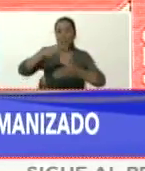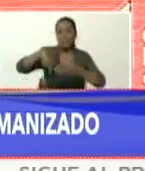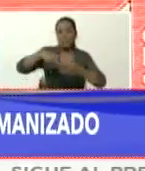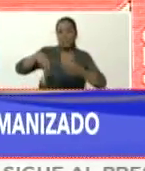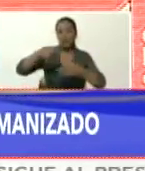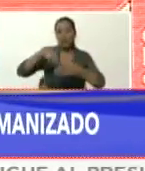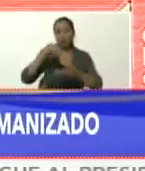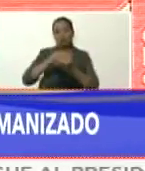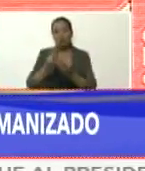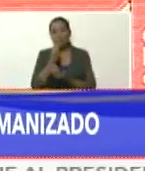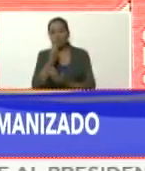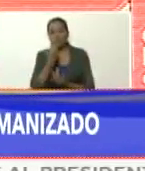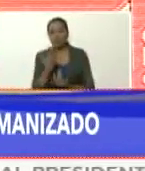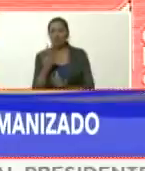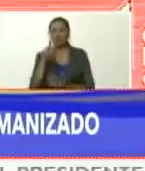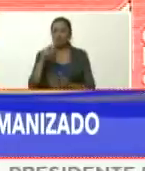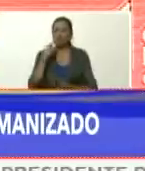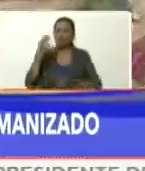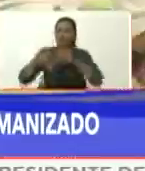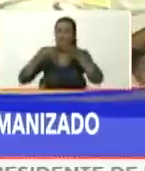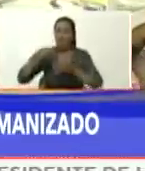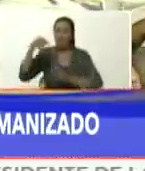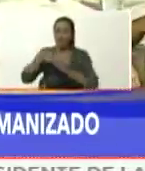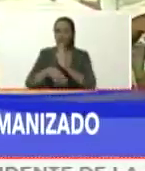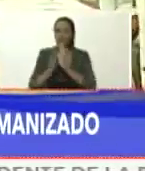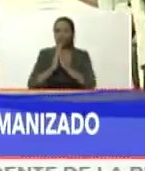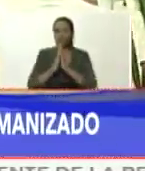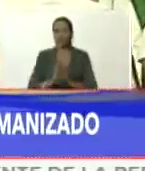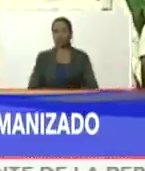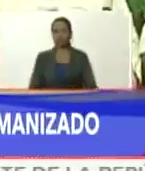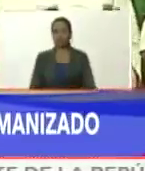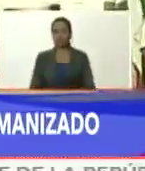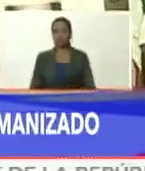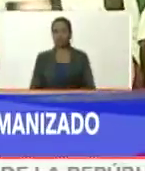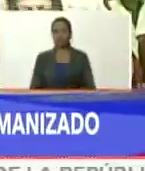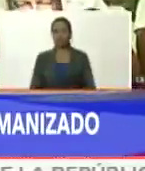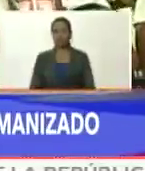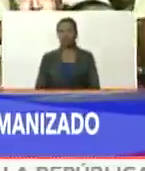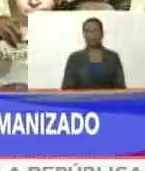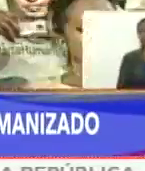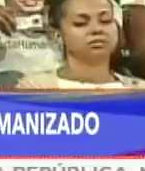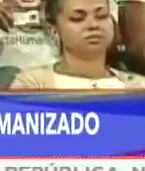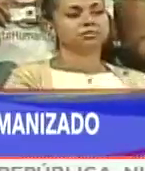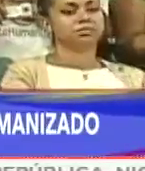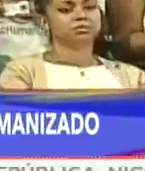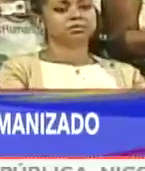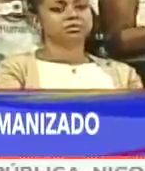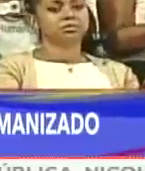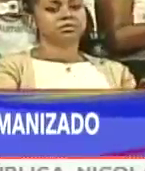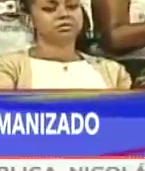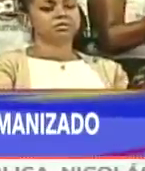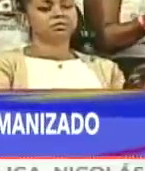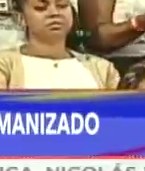favor, Maren de Luca. Buenas tardes, presidente. Me uno a las felicitaciones que se le ha hecho por ser un